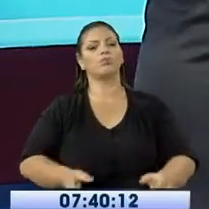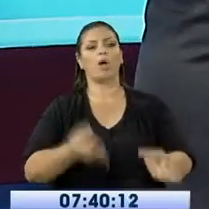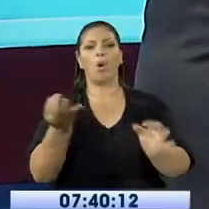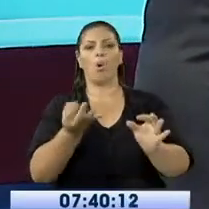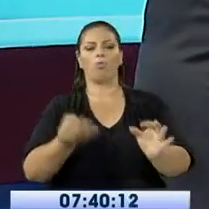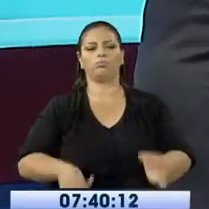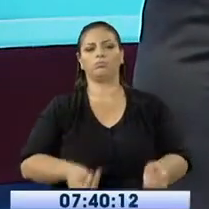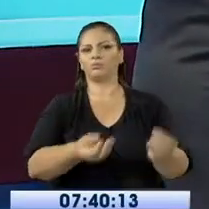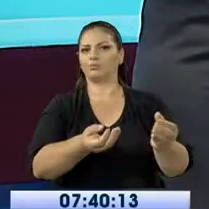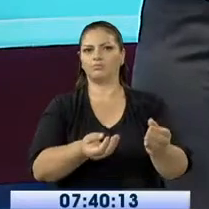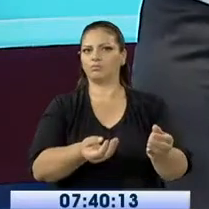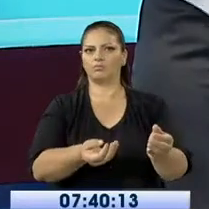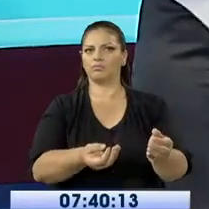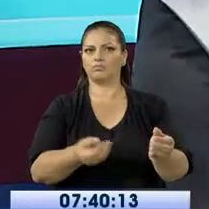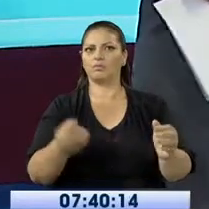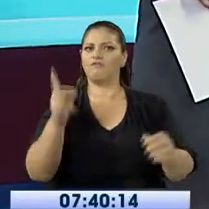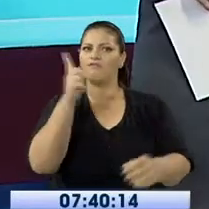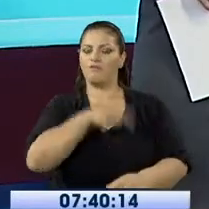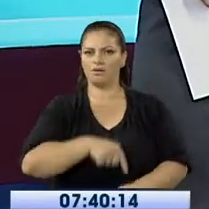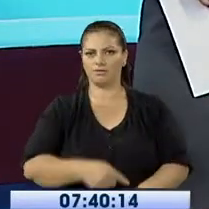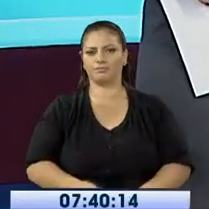Efectivamente, tenemos todos los detalles, veamos.